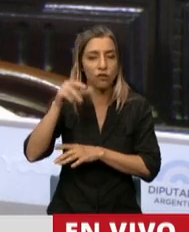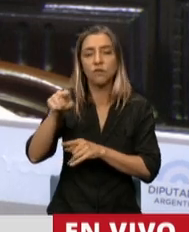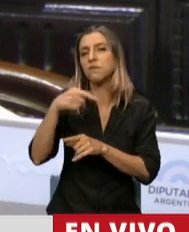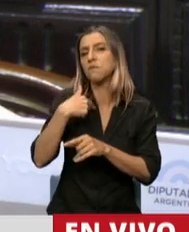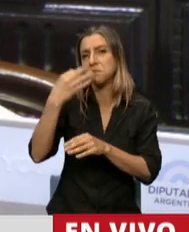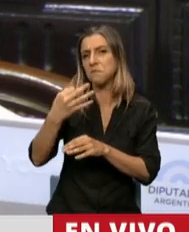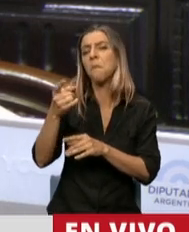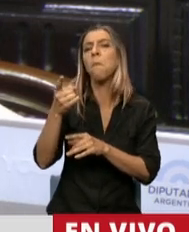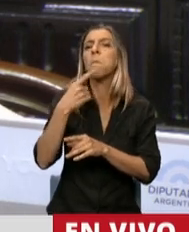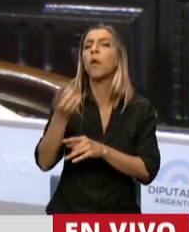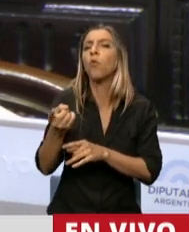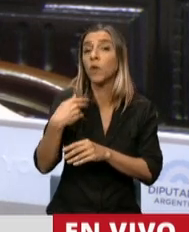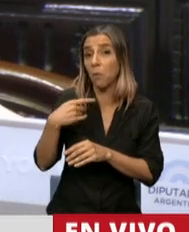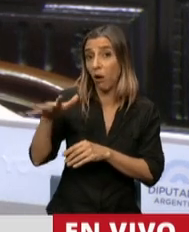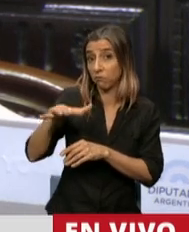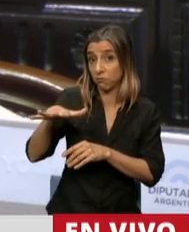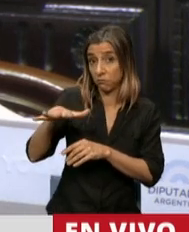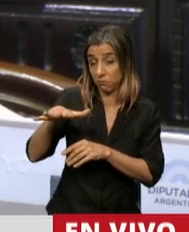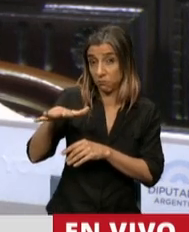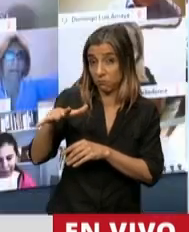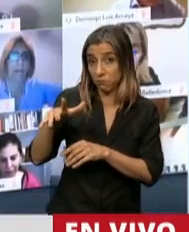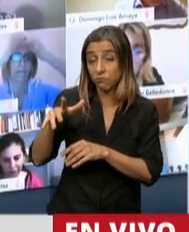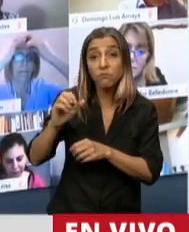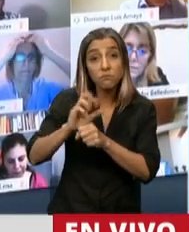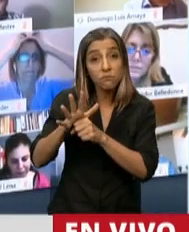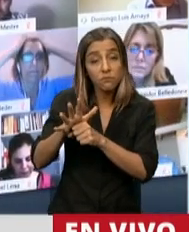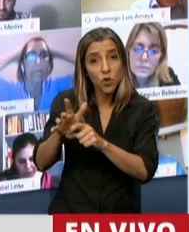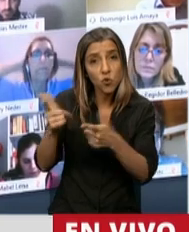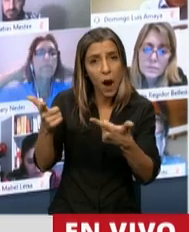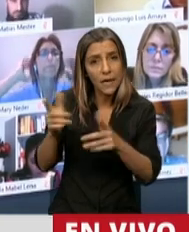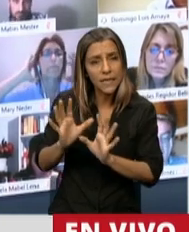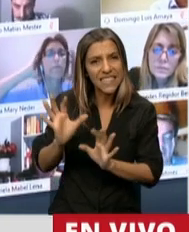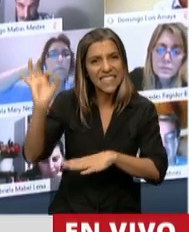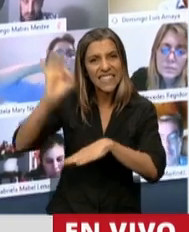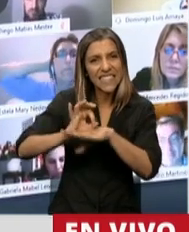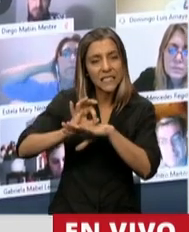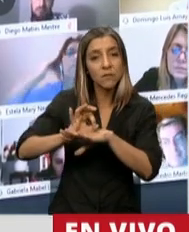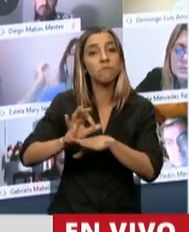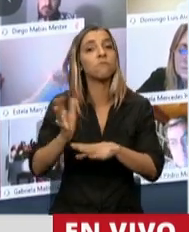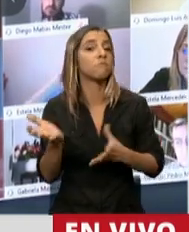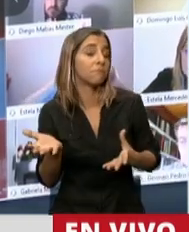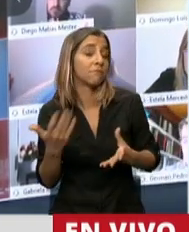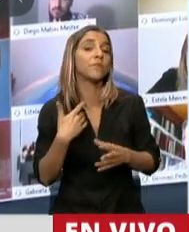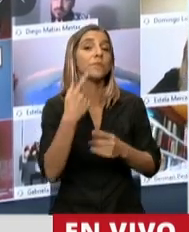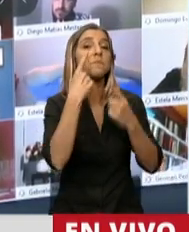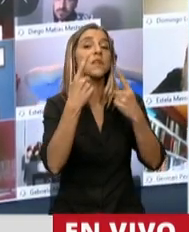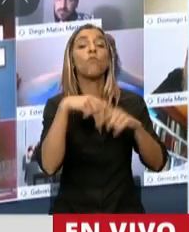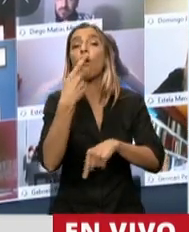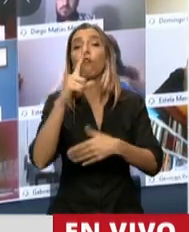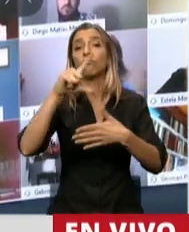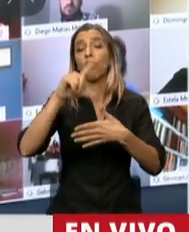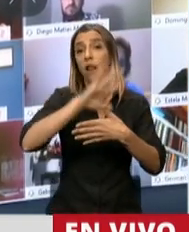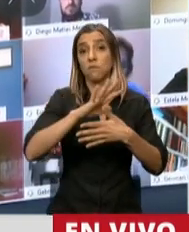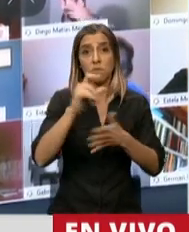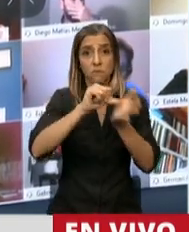COVID. Creo que tendríamos que mirar otros ejemplos y países latinoamericanos que tienen, por